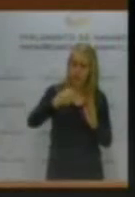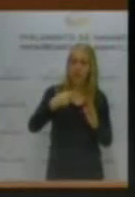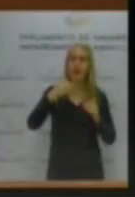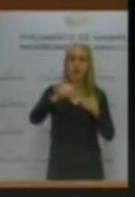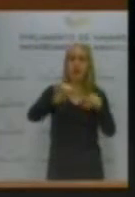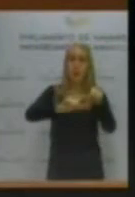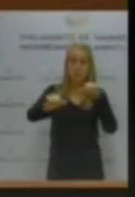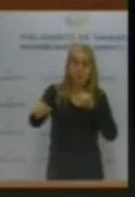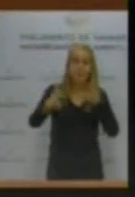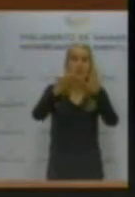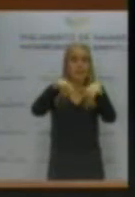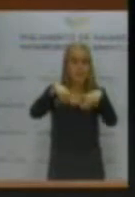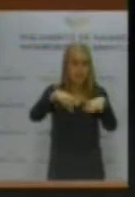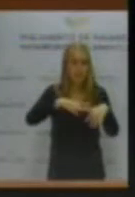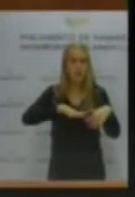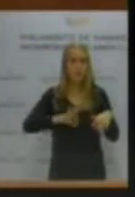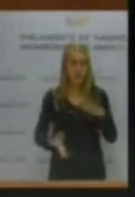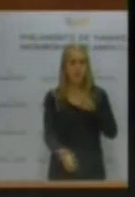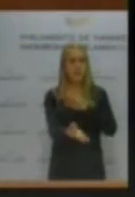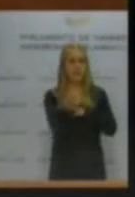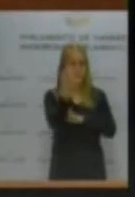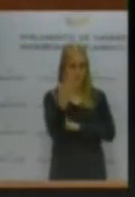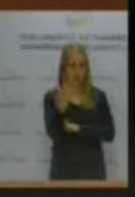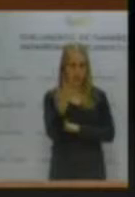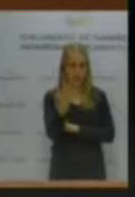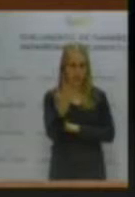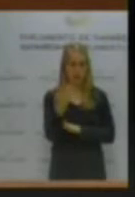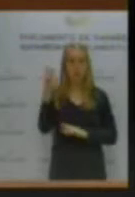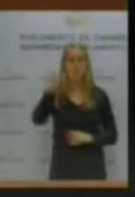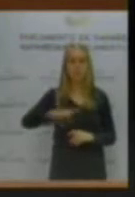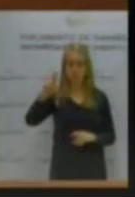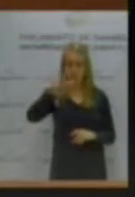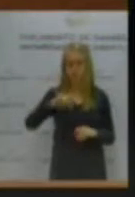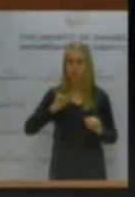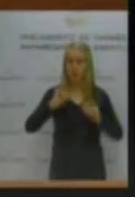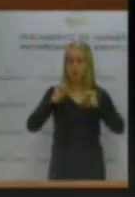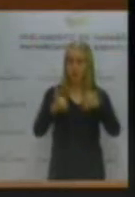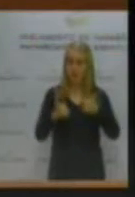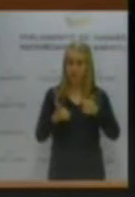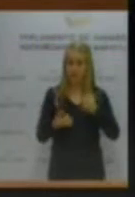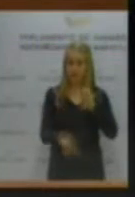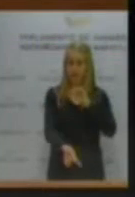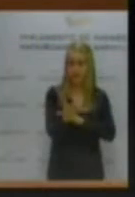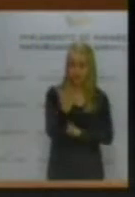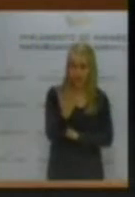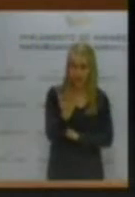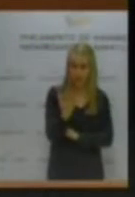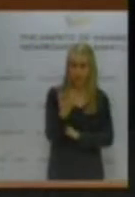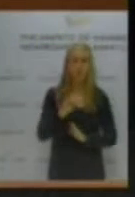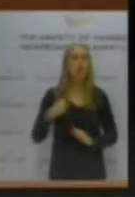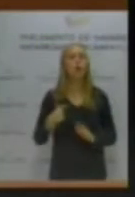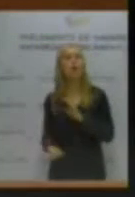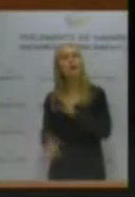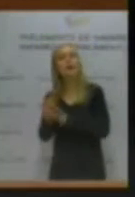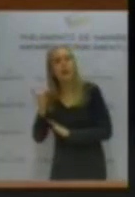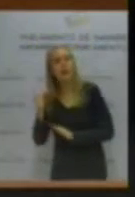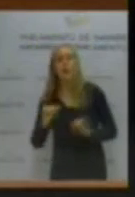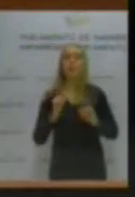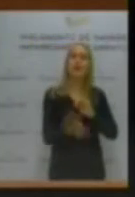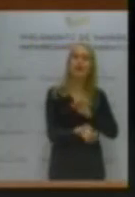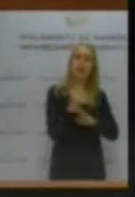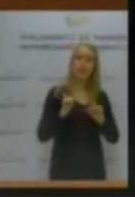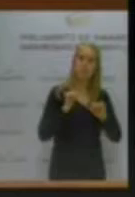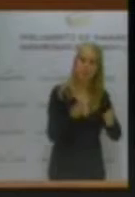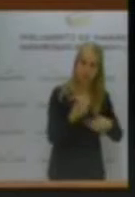6 meses para iniciar su creación. Repito, iniciar su creación, no crear el ente, iniciar su